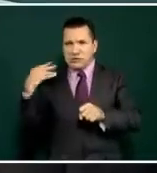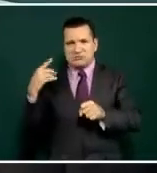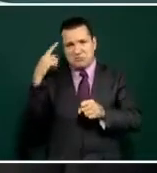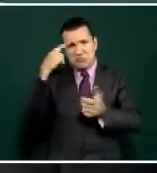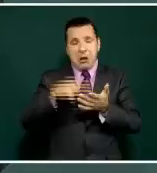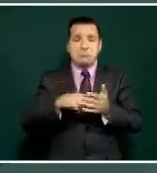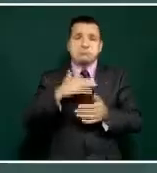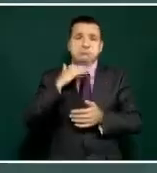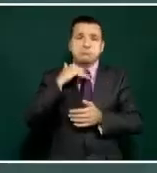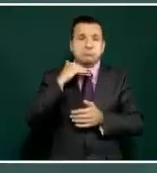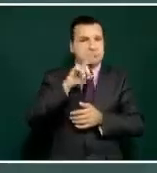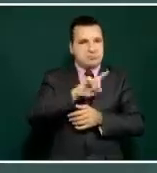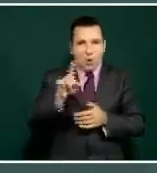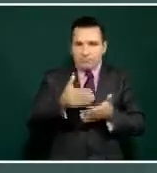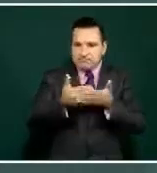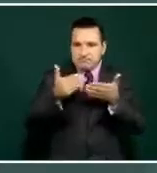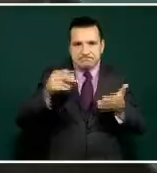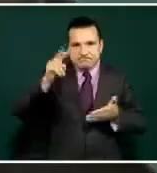En